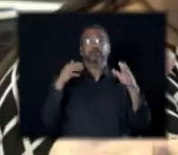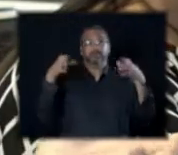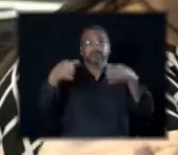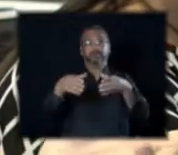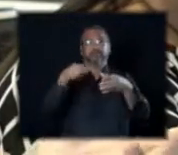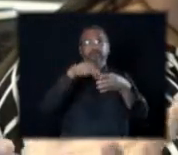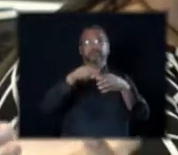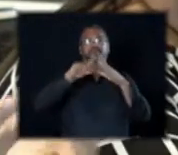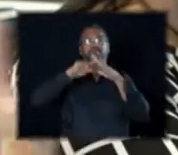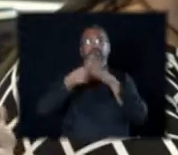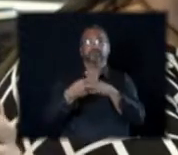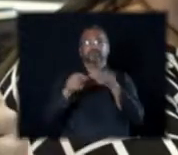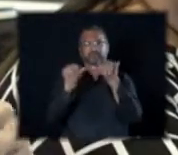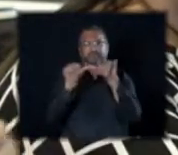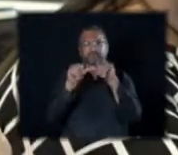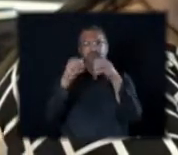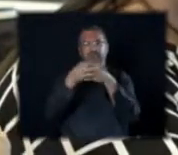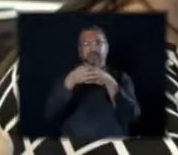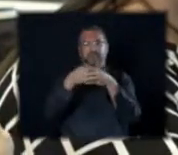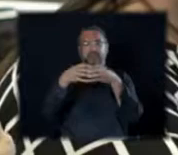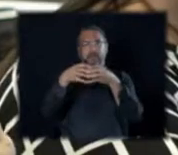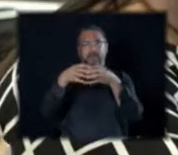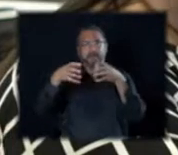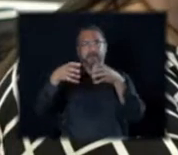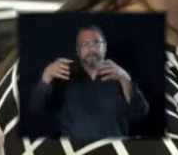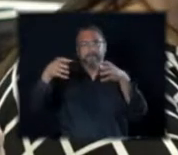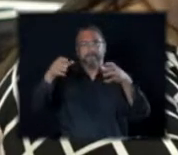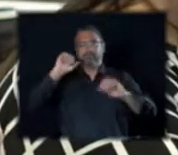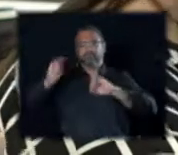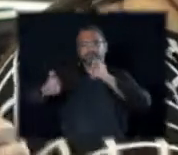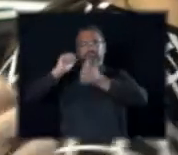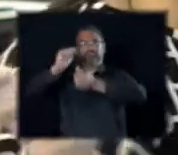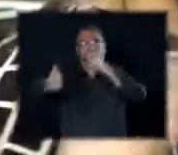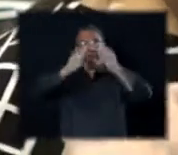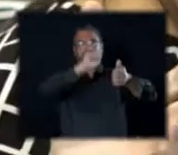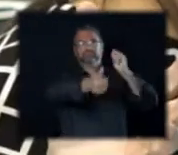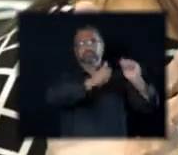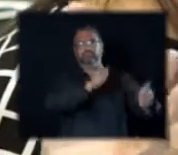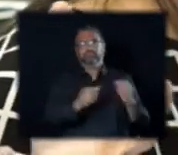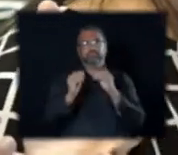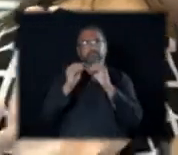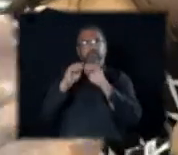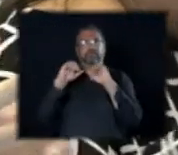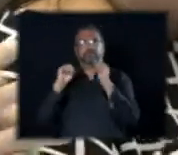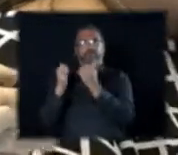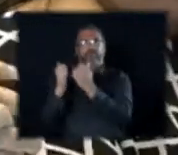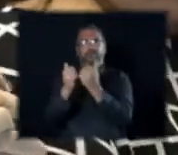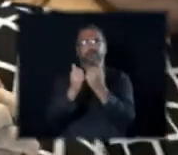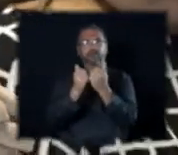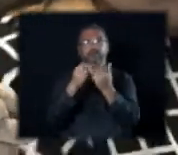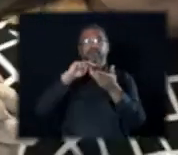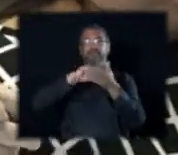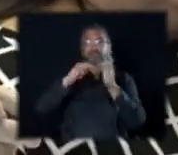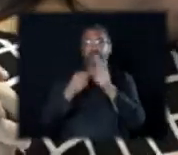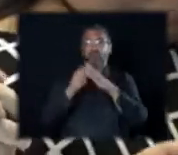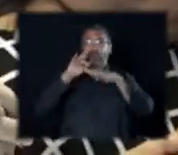tamaño del gobierno de Puerto Rico comenzó a crecer, cuando comenzamos esa tendencia de añadir agencias.